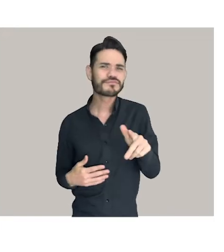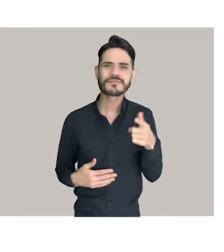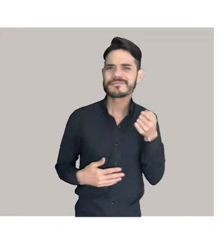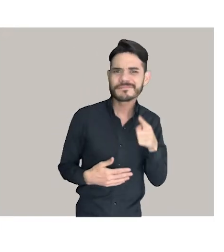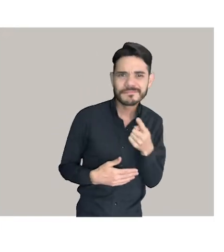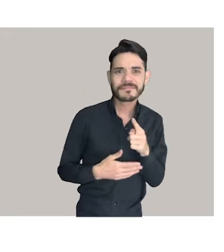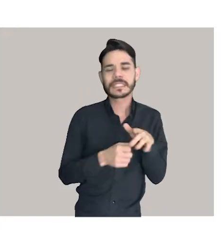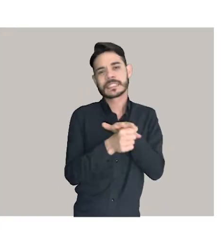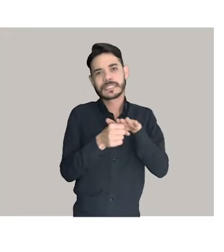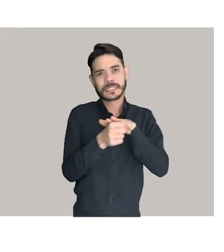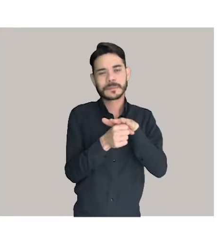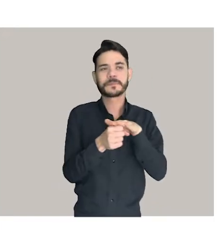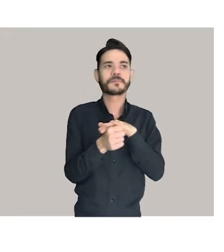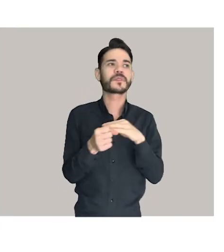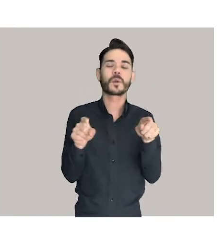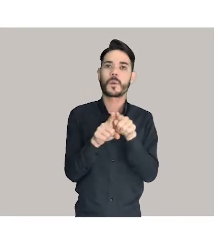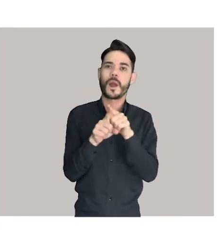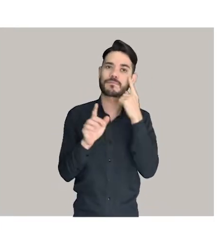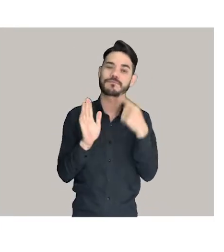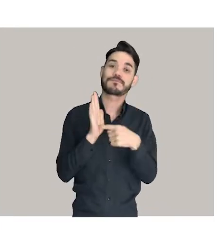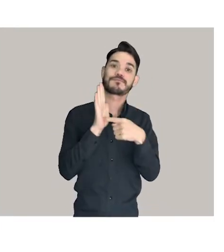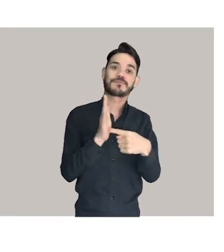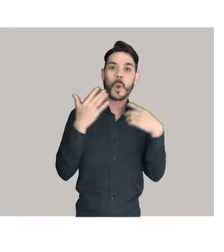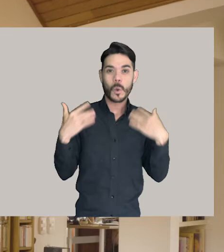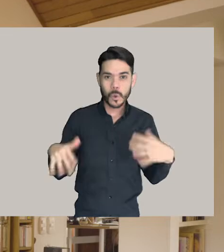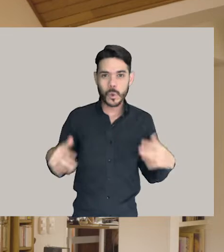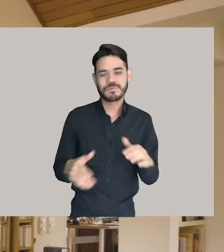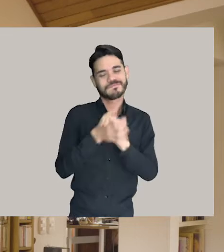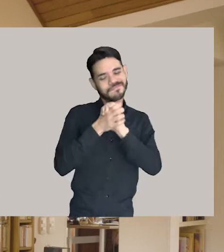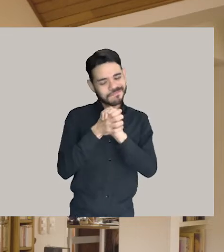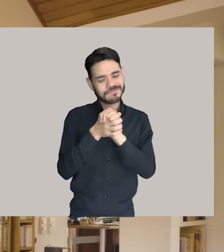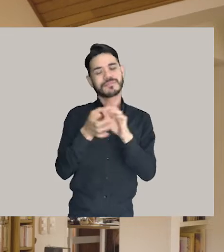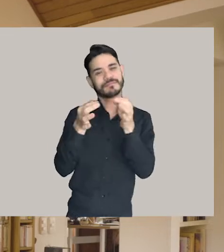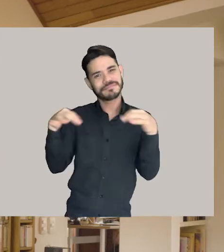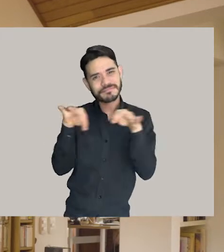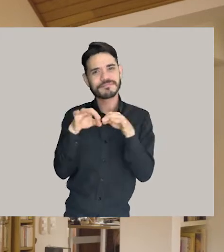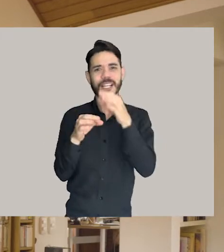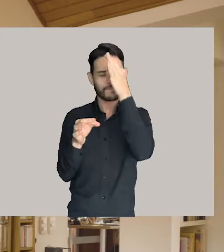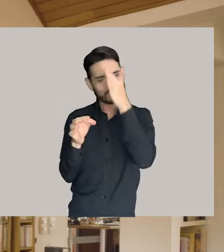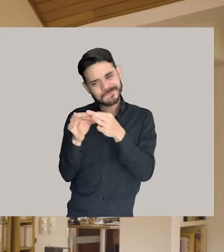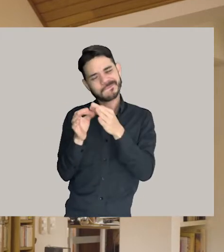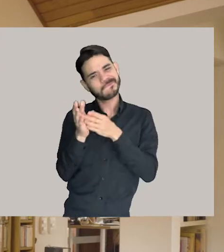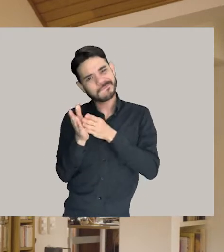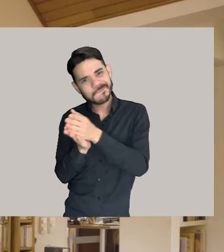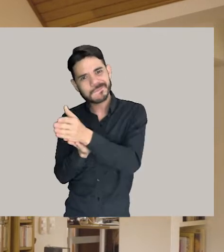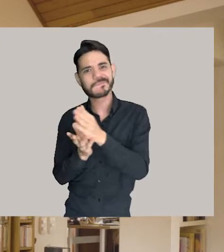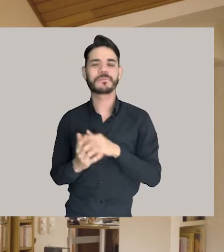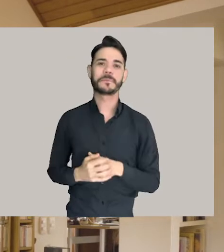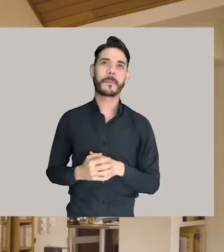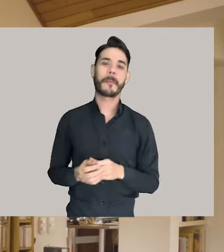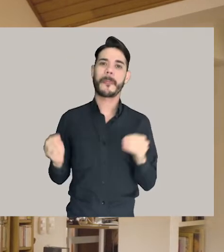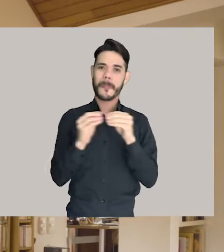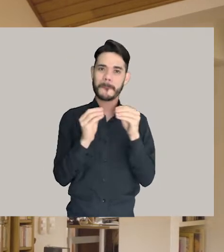que se muestra cómo es de importante la amistad, es decir, la lealtad, el tener,